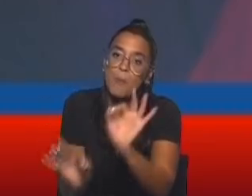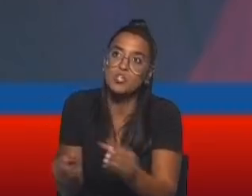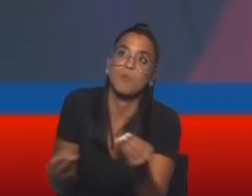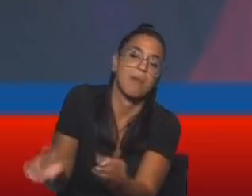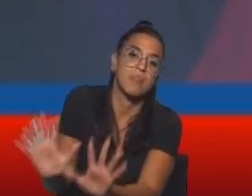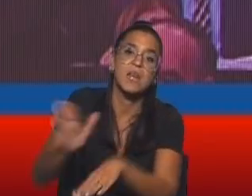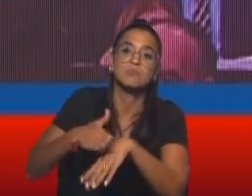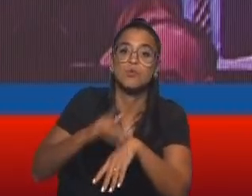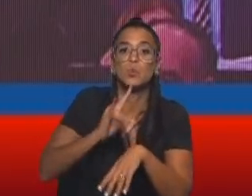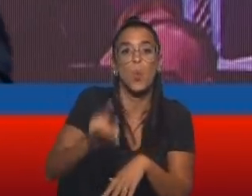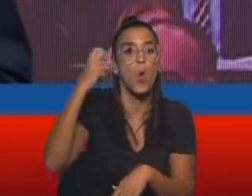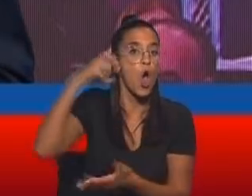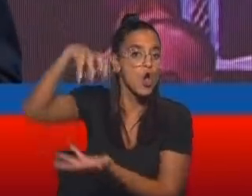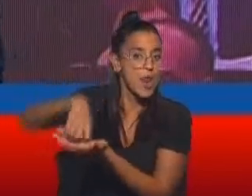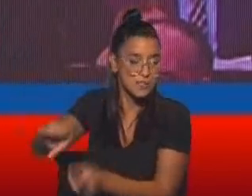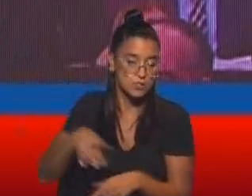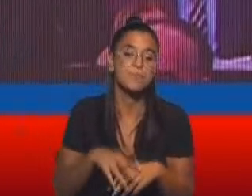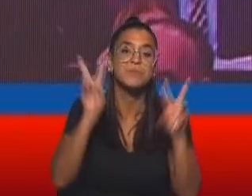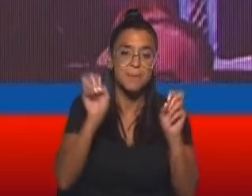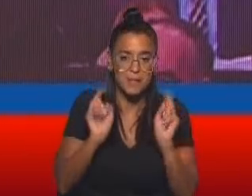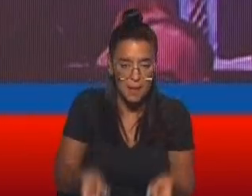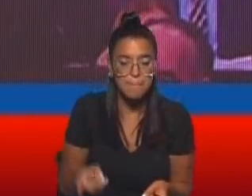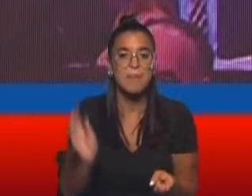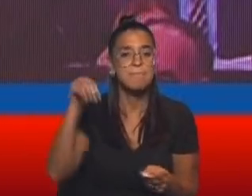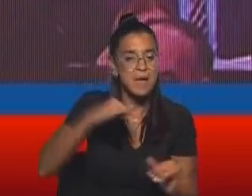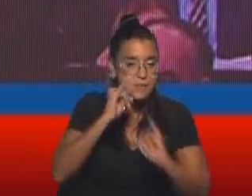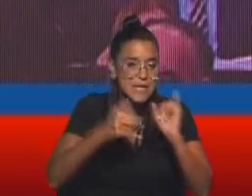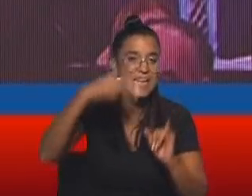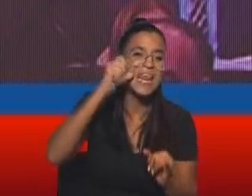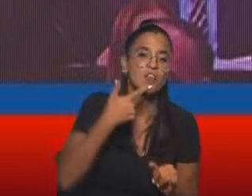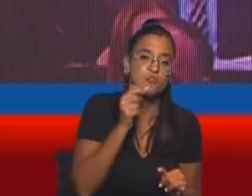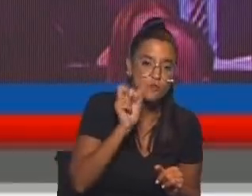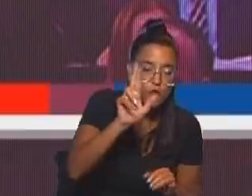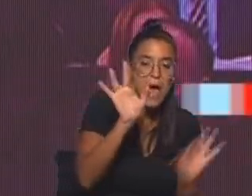responsabilidad en el Congreso. Bien, en este tema lo vamos a ampliar también con Néstor Espósito y por supuesto seguimos el análisis con Nico.